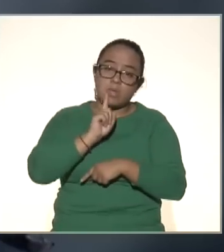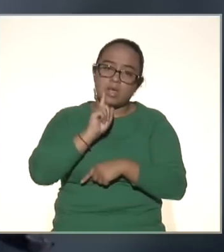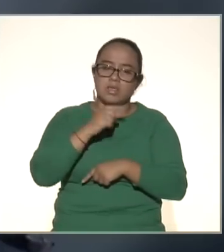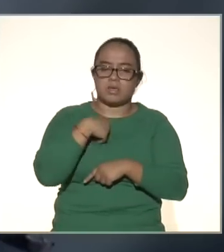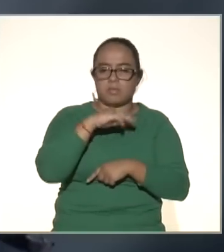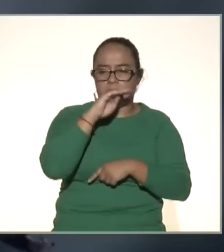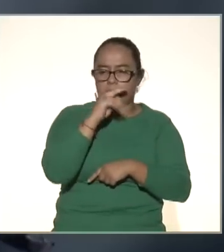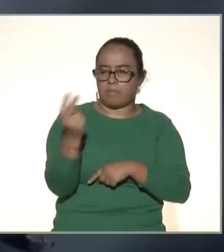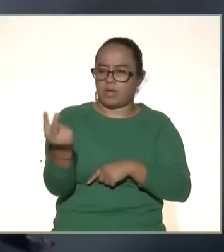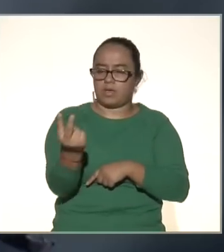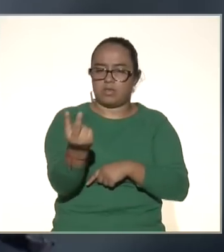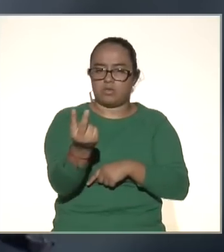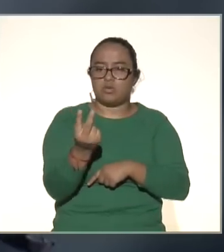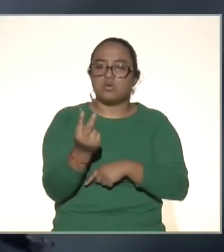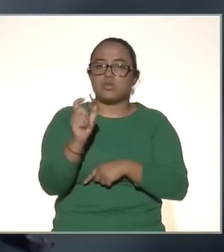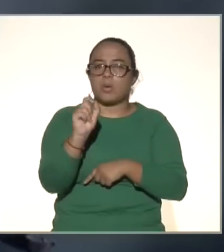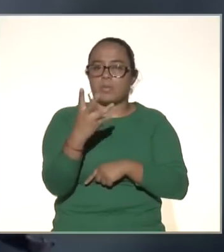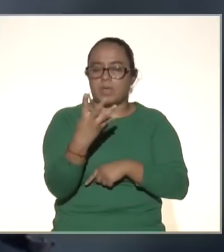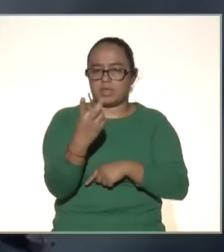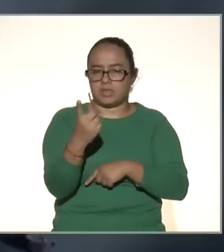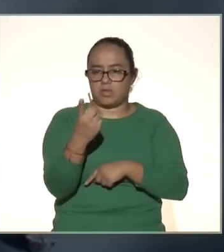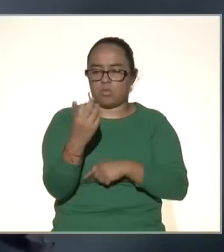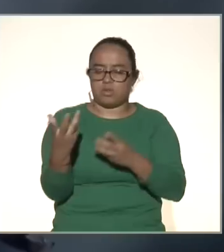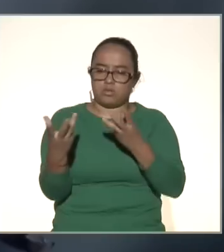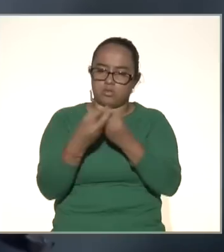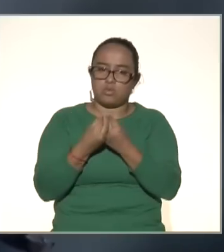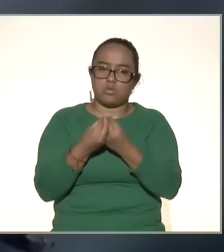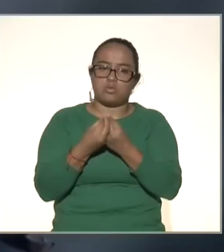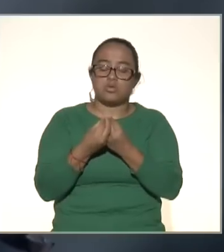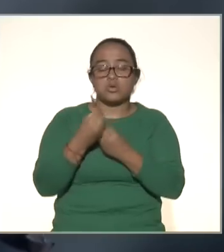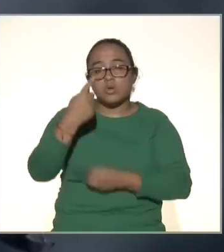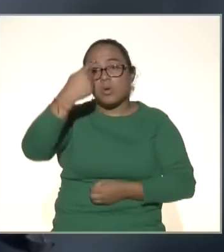a mi mamá el 24